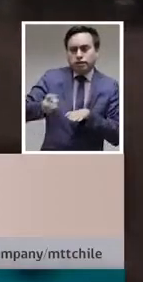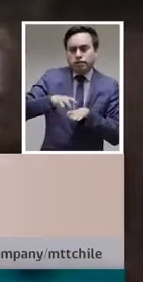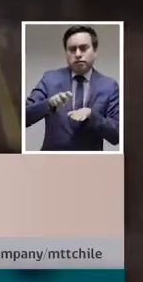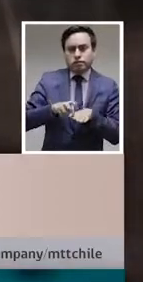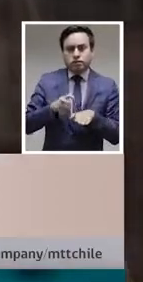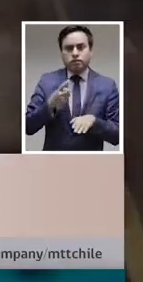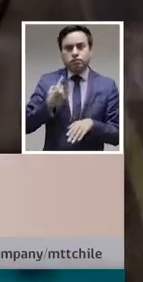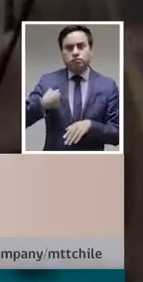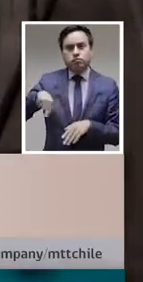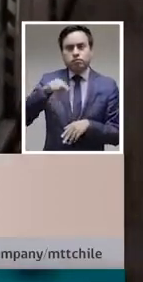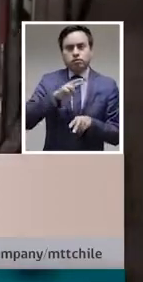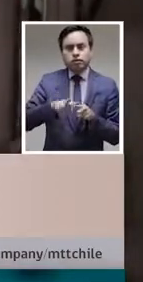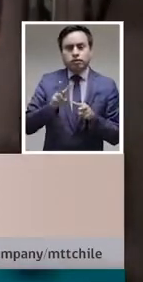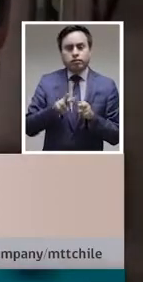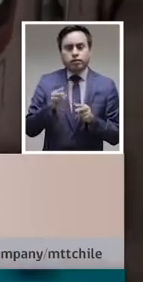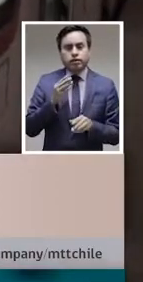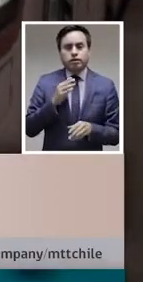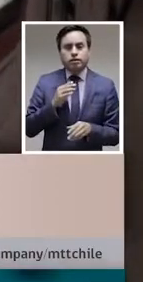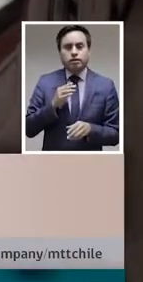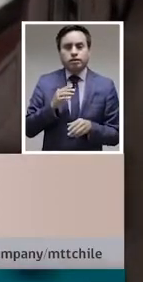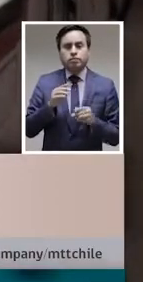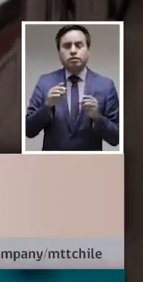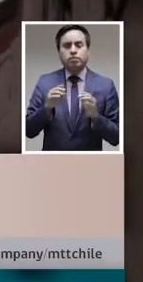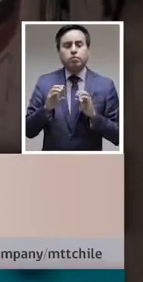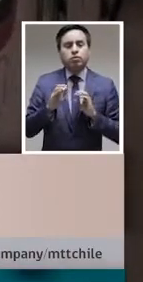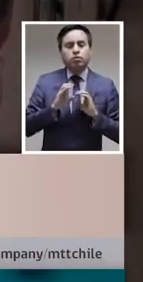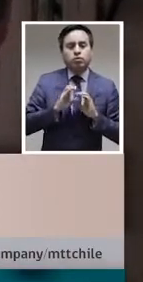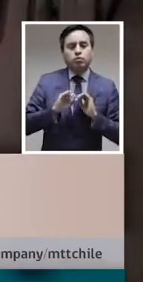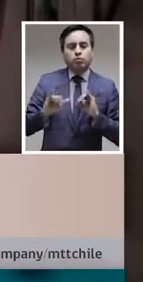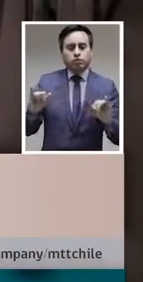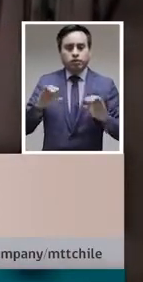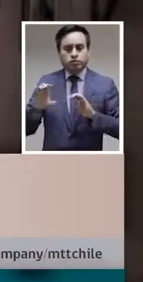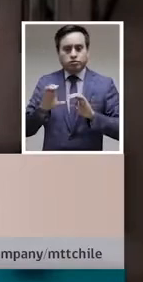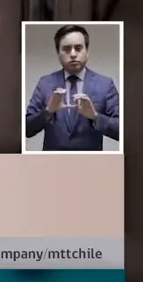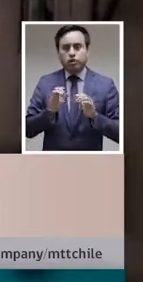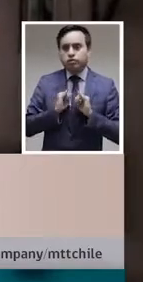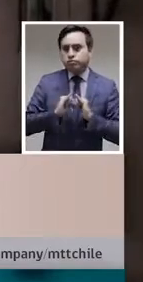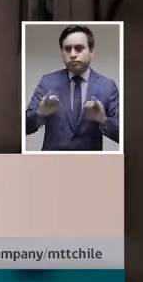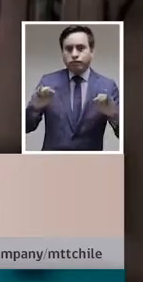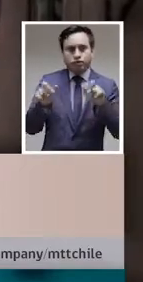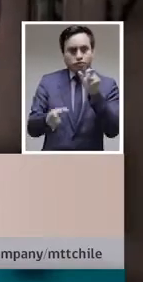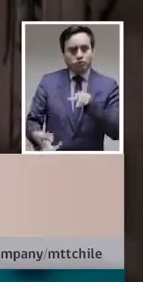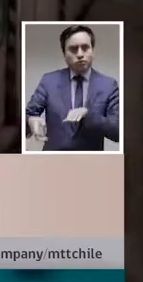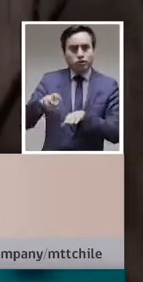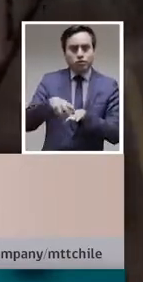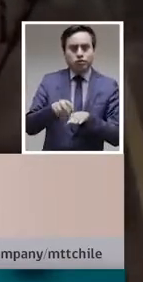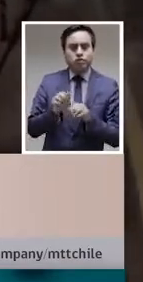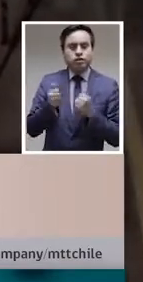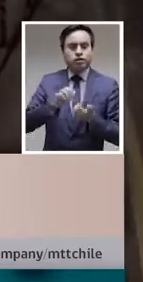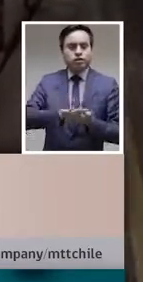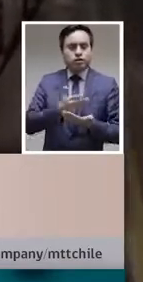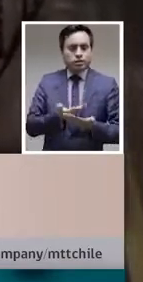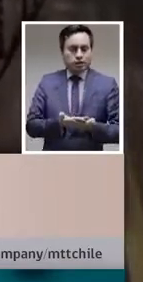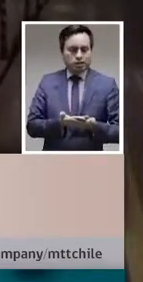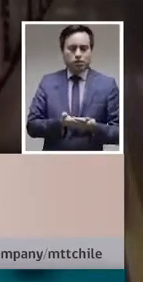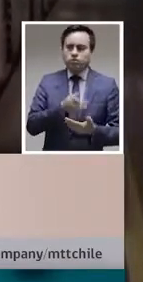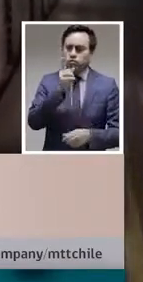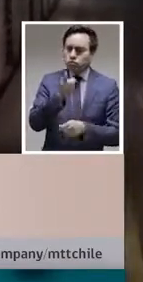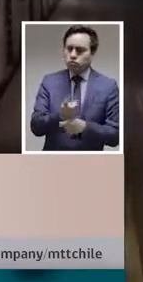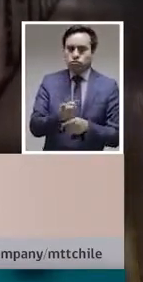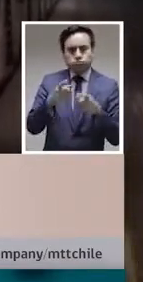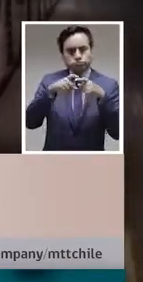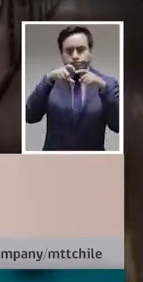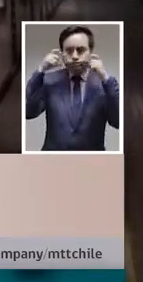Hemos implementado medidas de comunicación a los usuarios. La autoridad sanitaria ha establecido el uso obligatorio